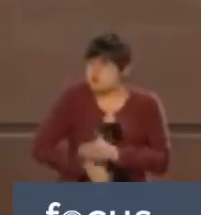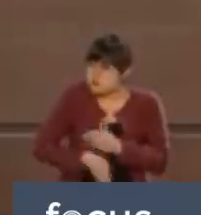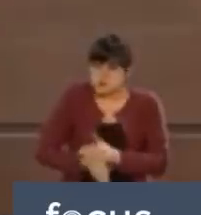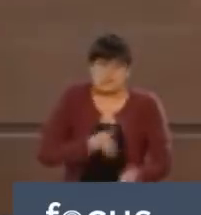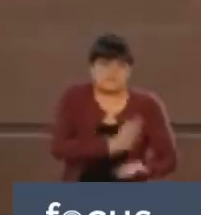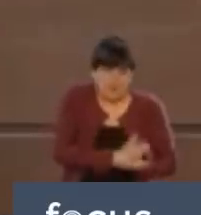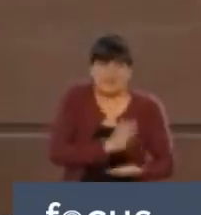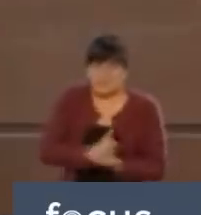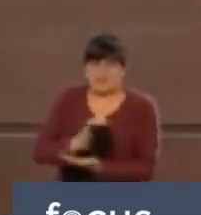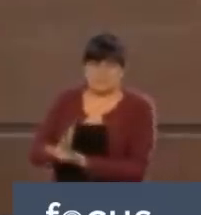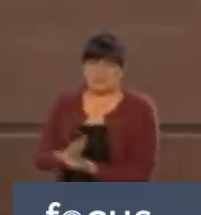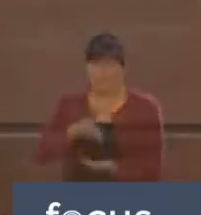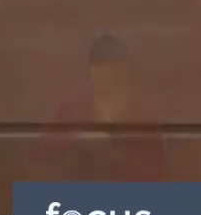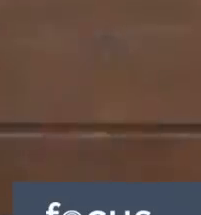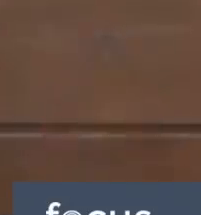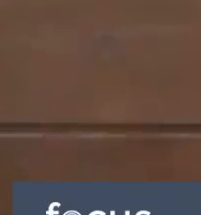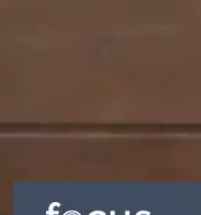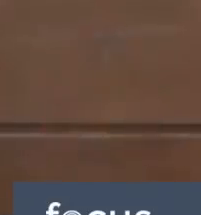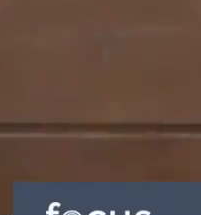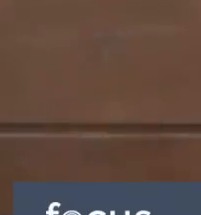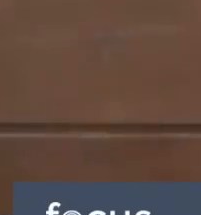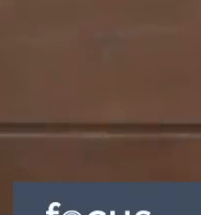Es la tercera propuesta que quisiéramos hacer.